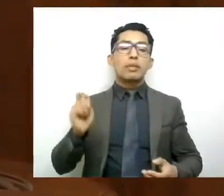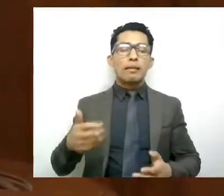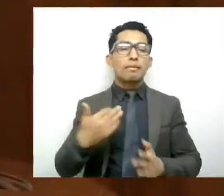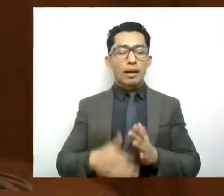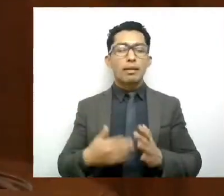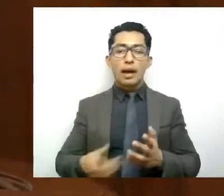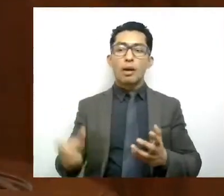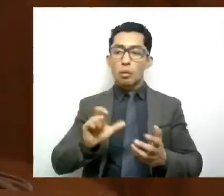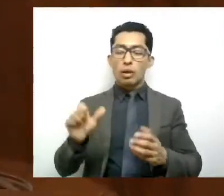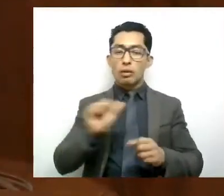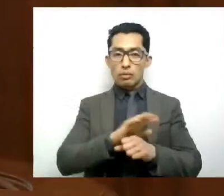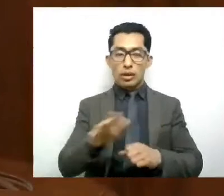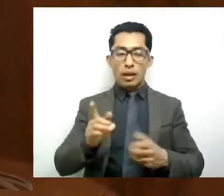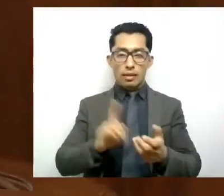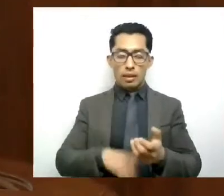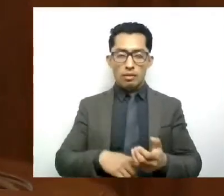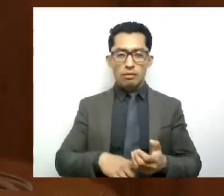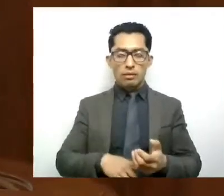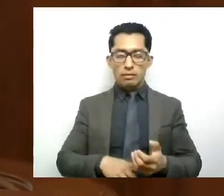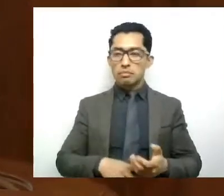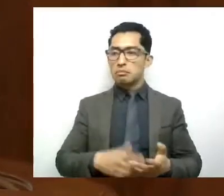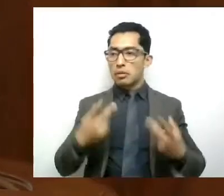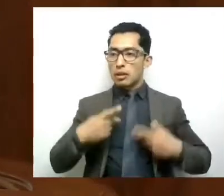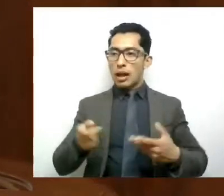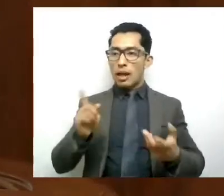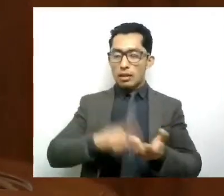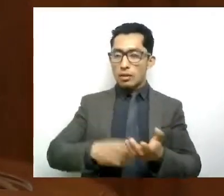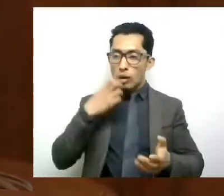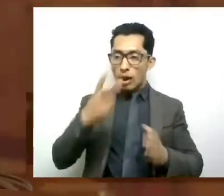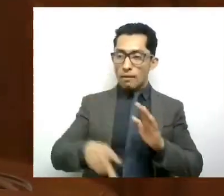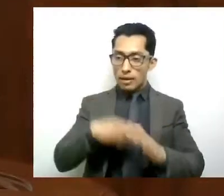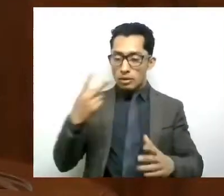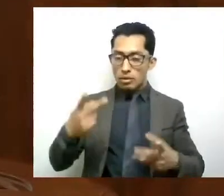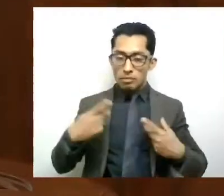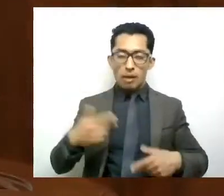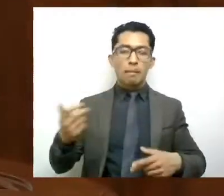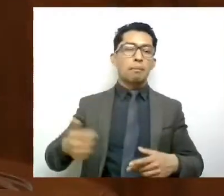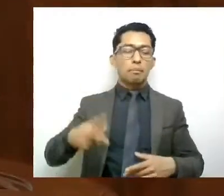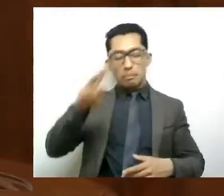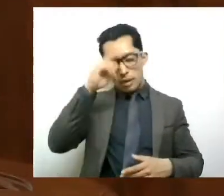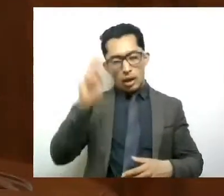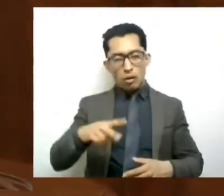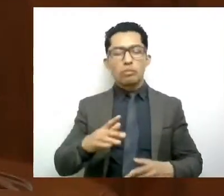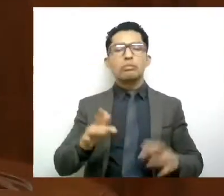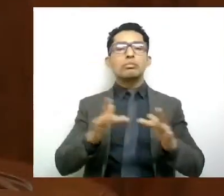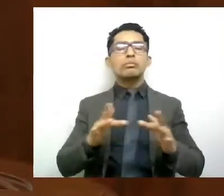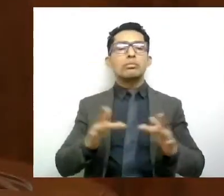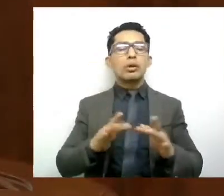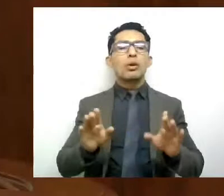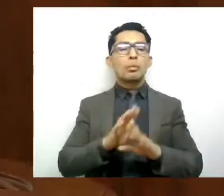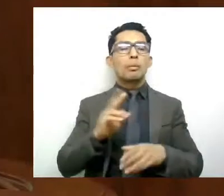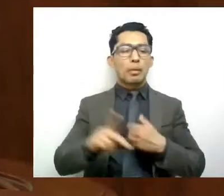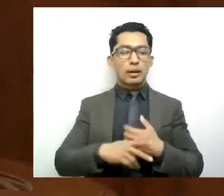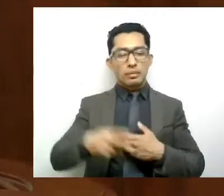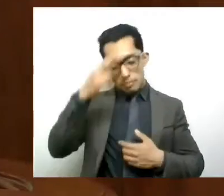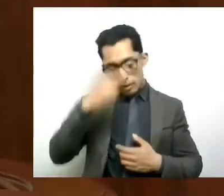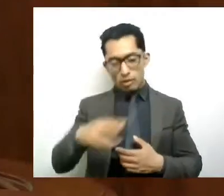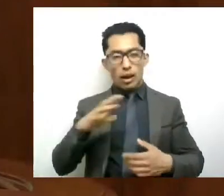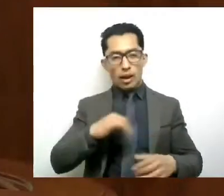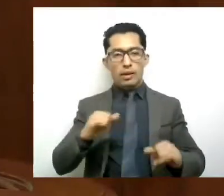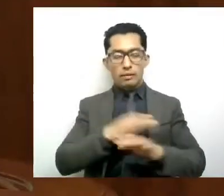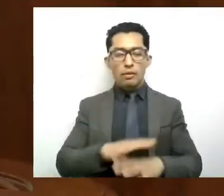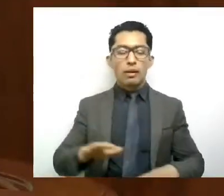pandemia agravó la problemática. El medio de comunicación El País recopiló información de